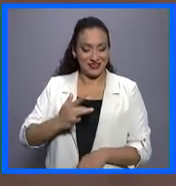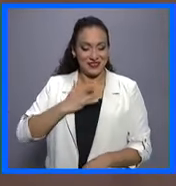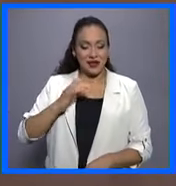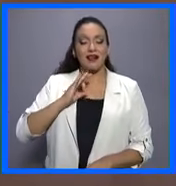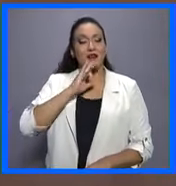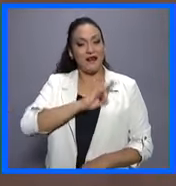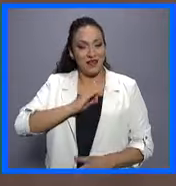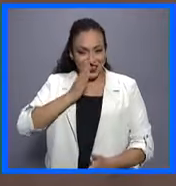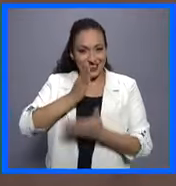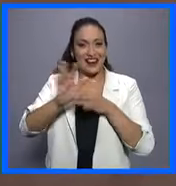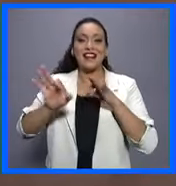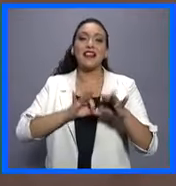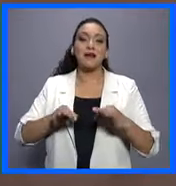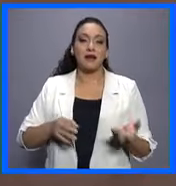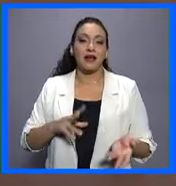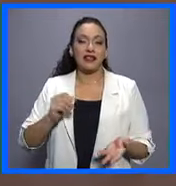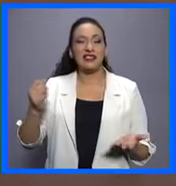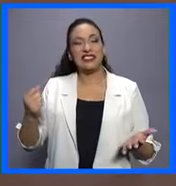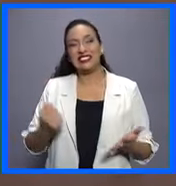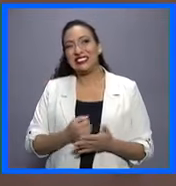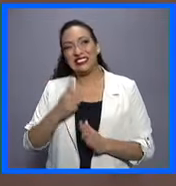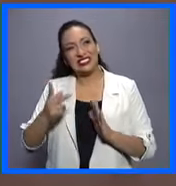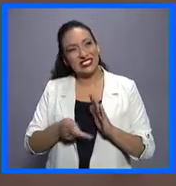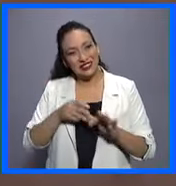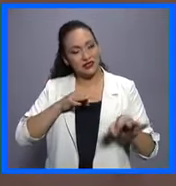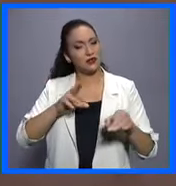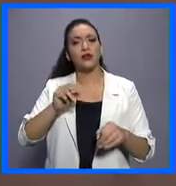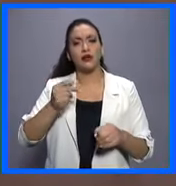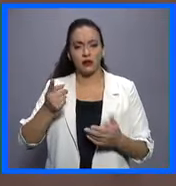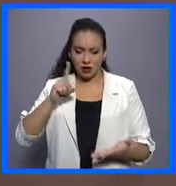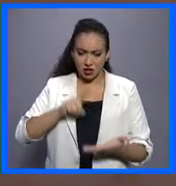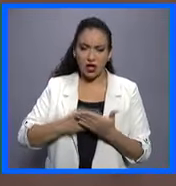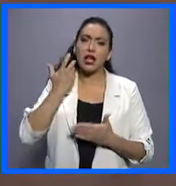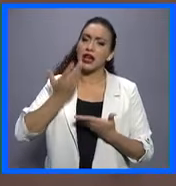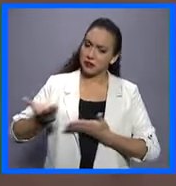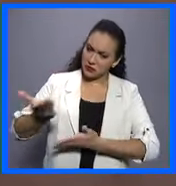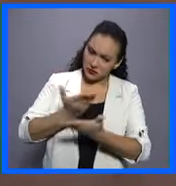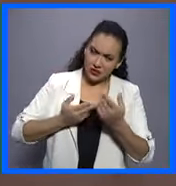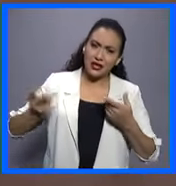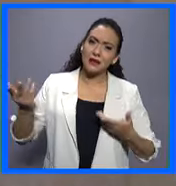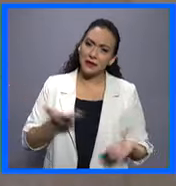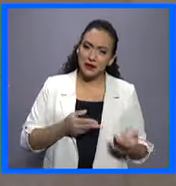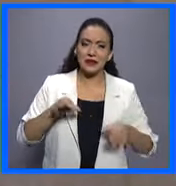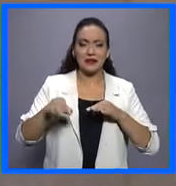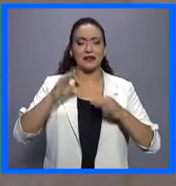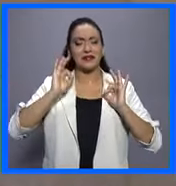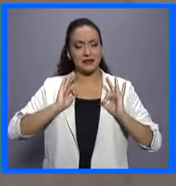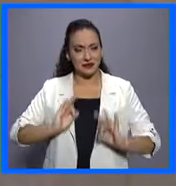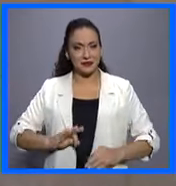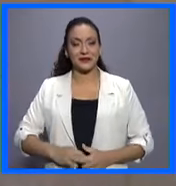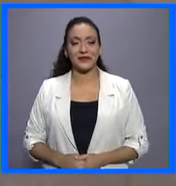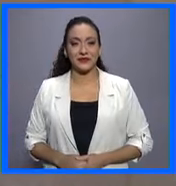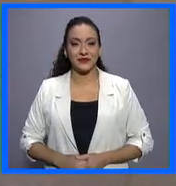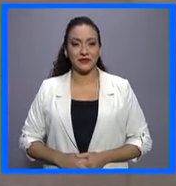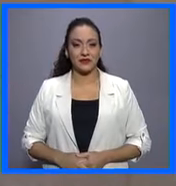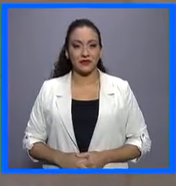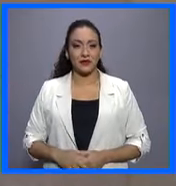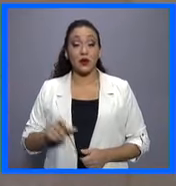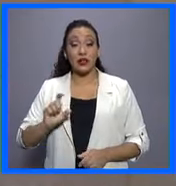felicidad. Y para eso tenemos que construir estos espacios seguros laborales. La violencia,